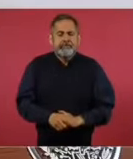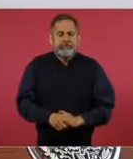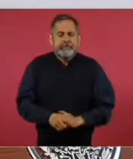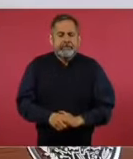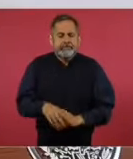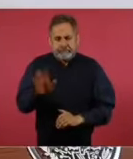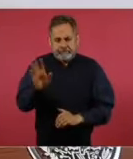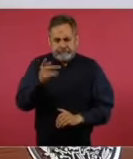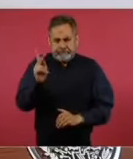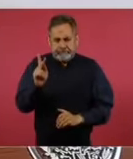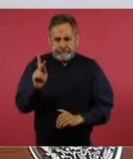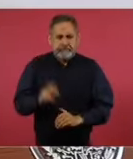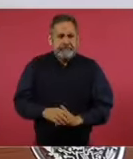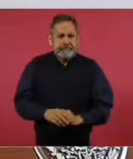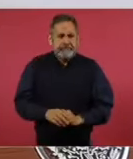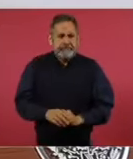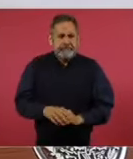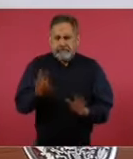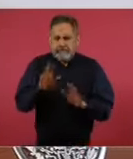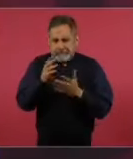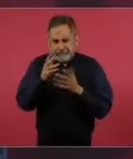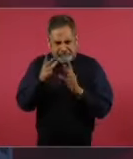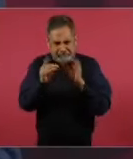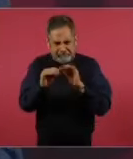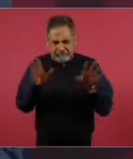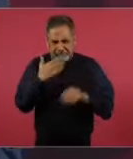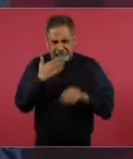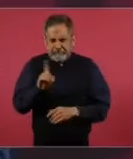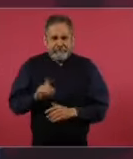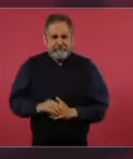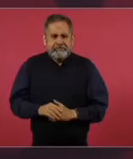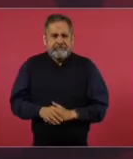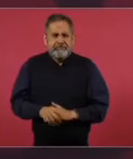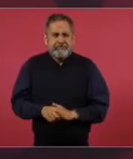No, pero no se aclaró bien.